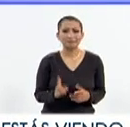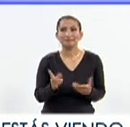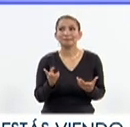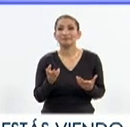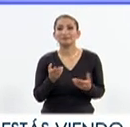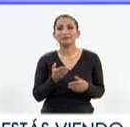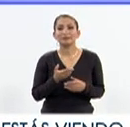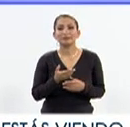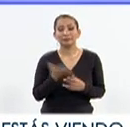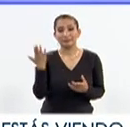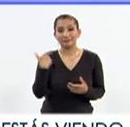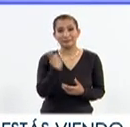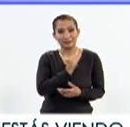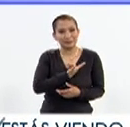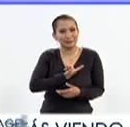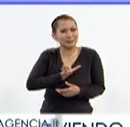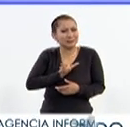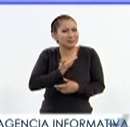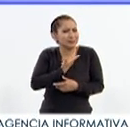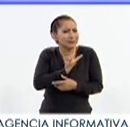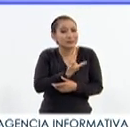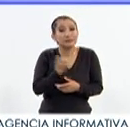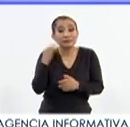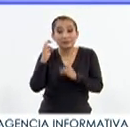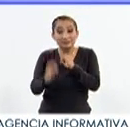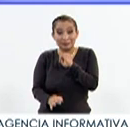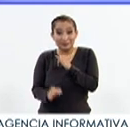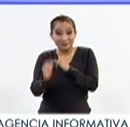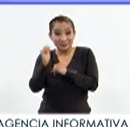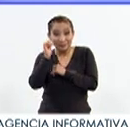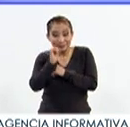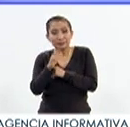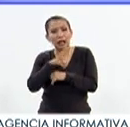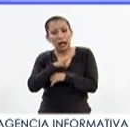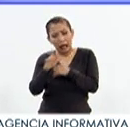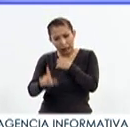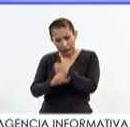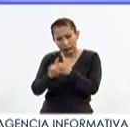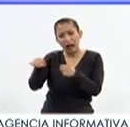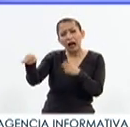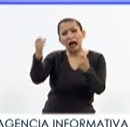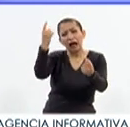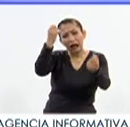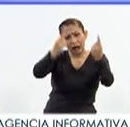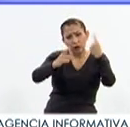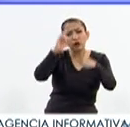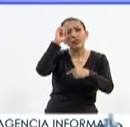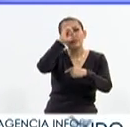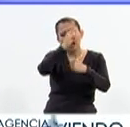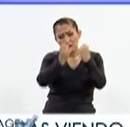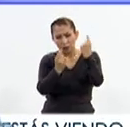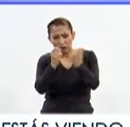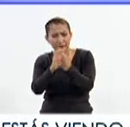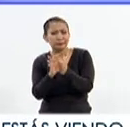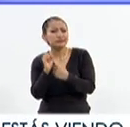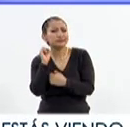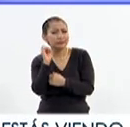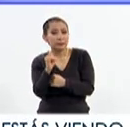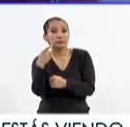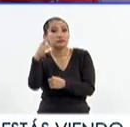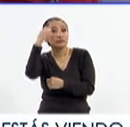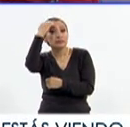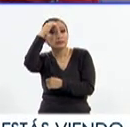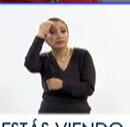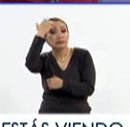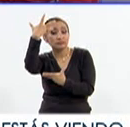es muy agradable, porque al final de cuentas, aunque haya problemas, aunque sea difícil, la